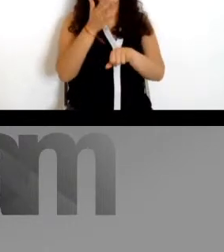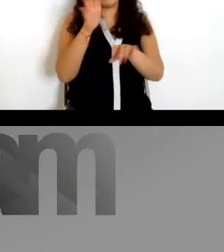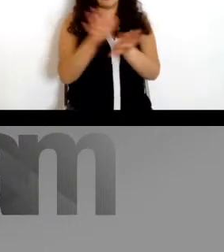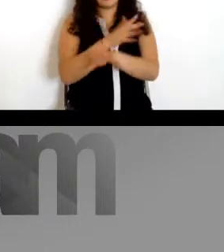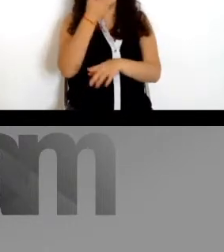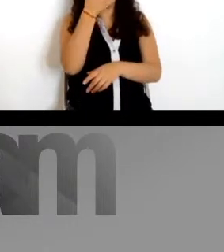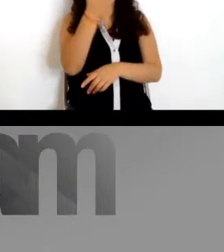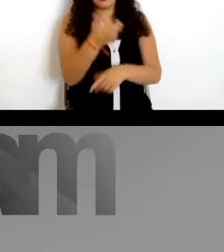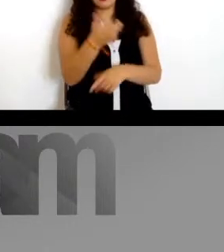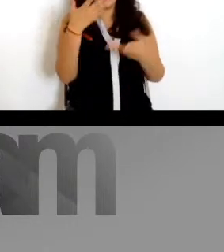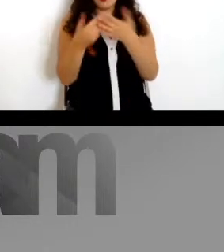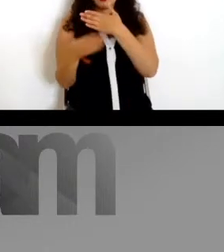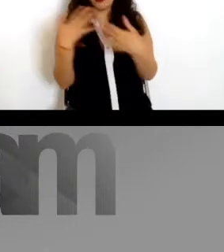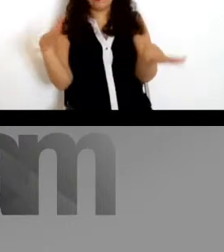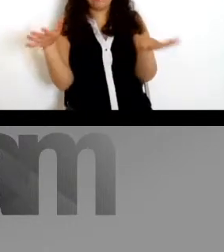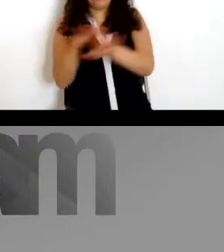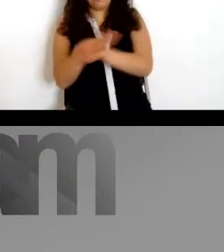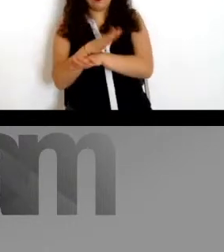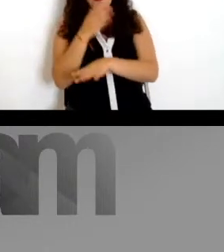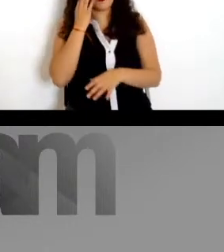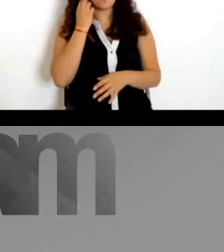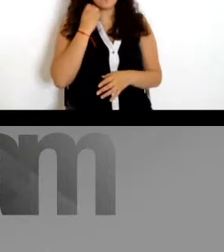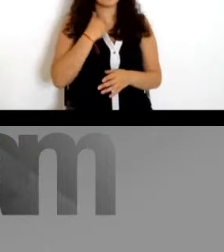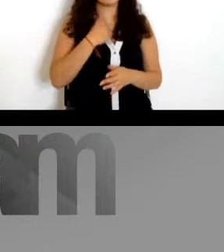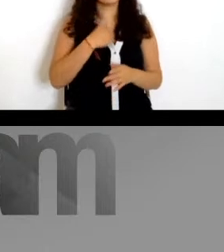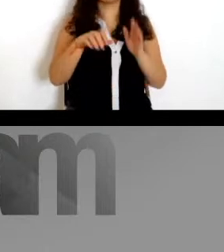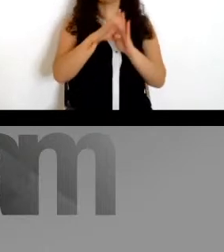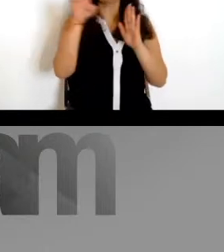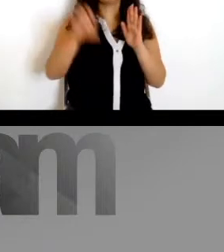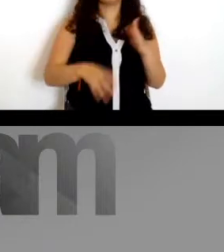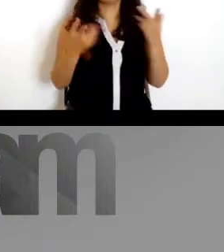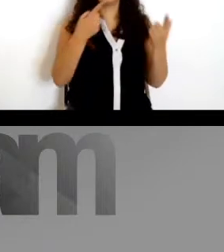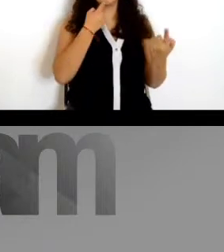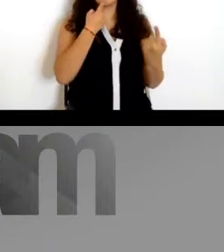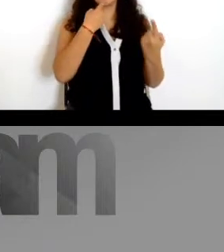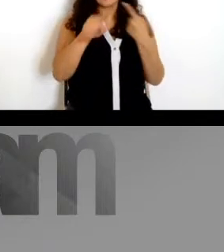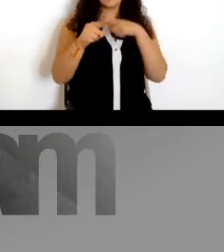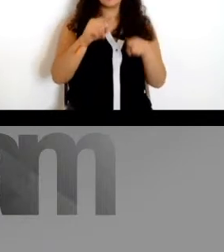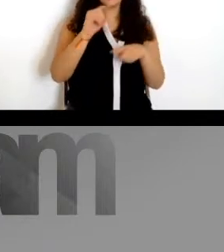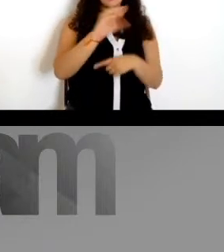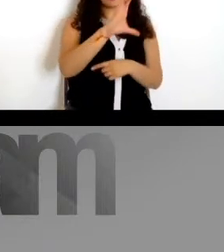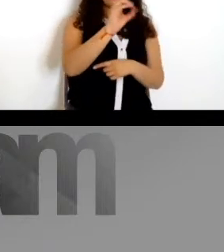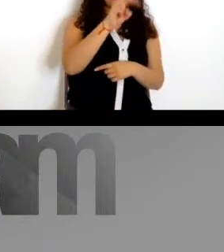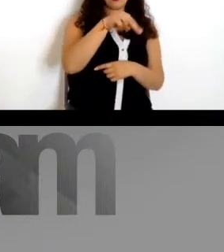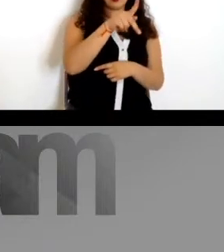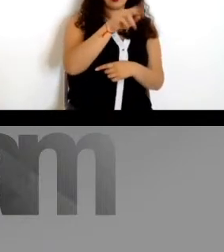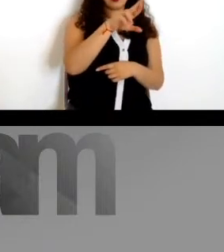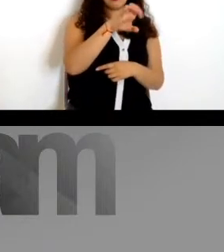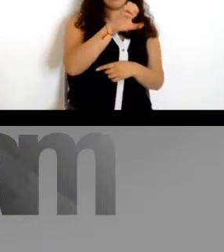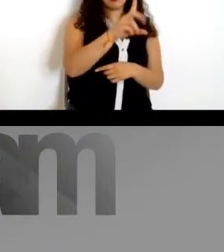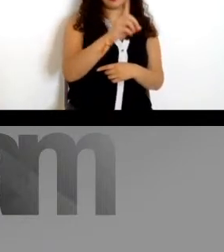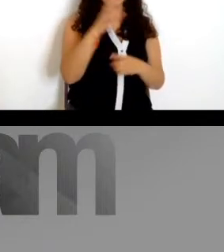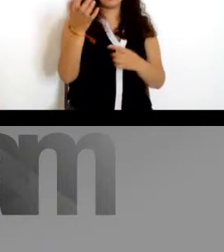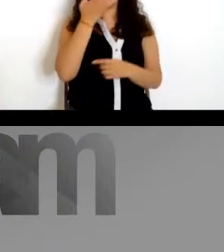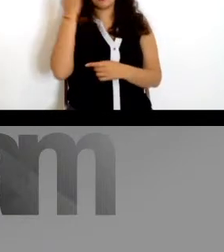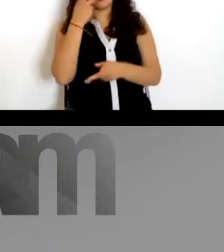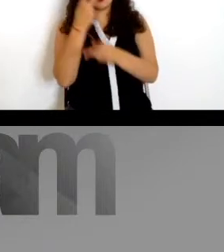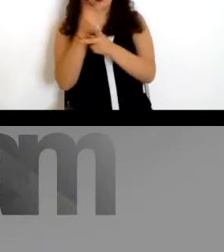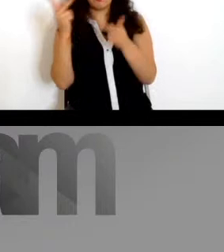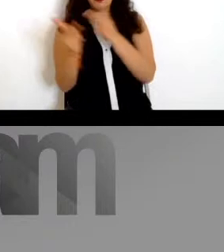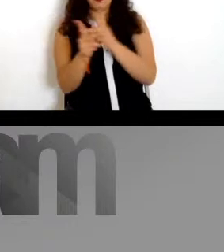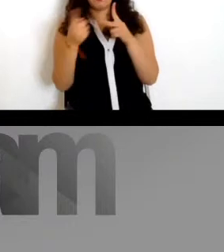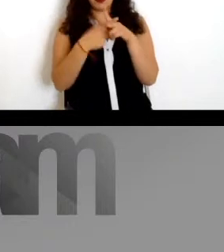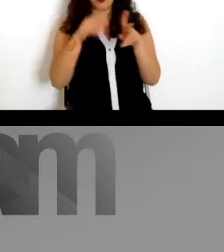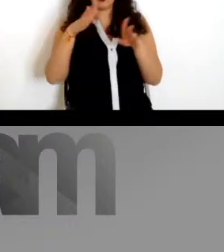acciones. Por ejemplo, una de las quejas que se llevó a cabo con CONAPRED derivó que el Colegio de Bachilleres detonara en todos sus